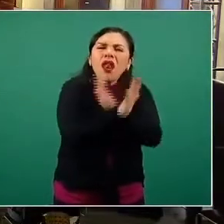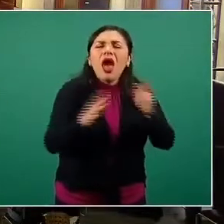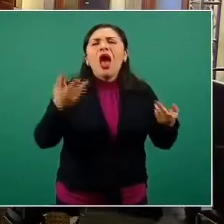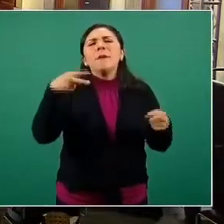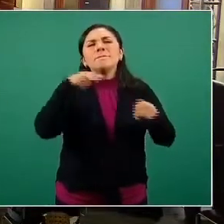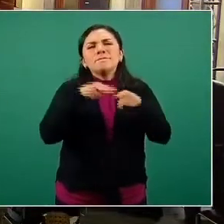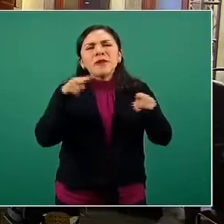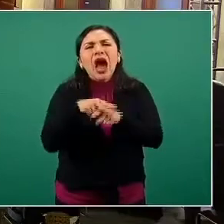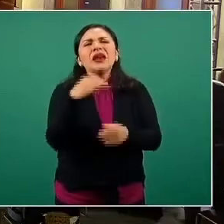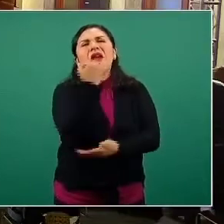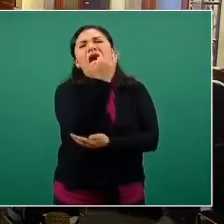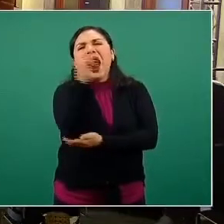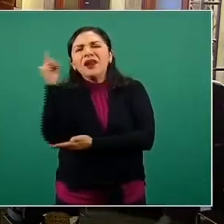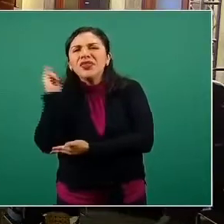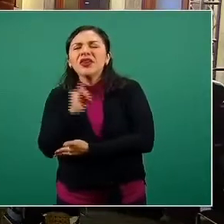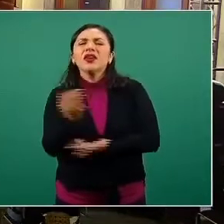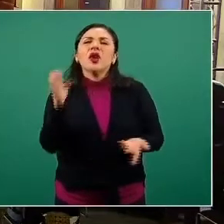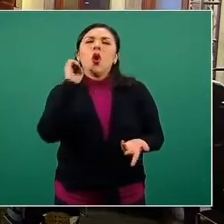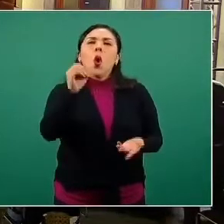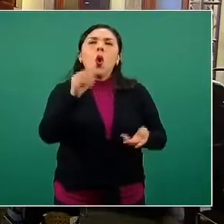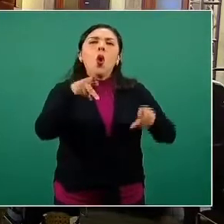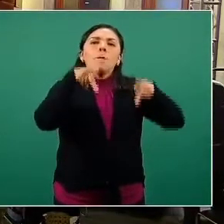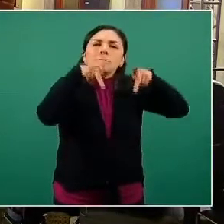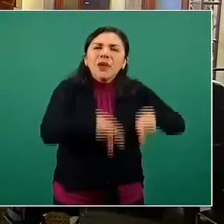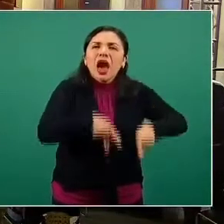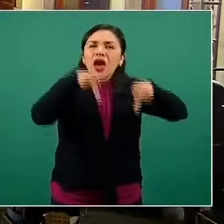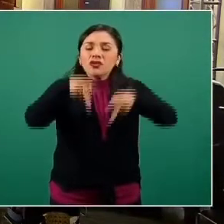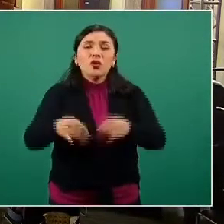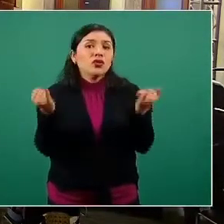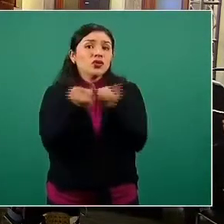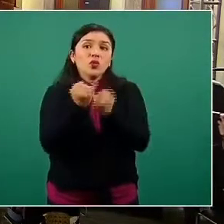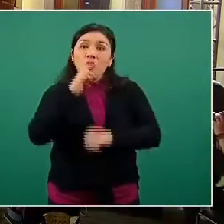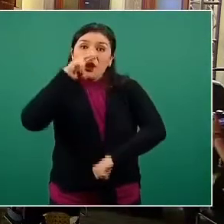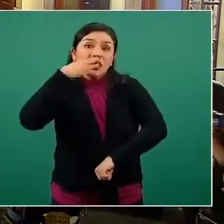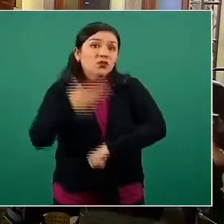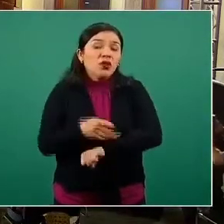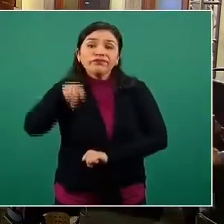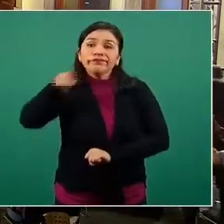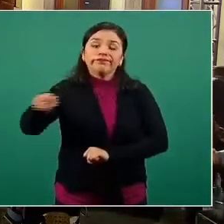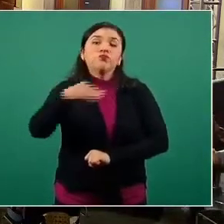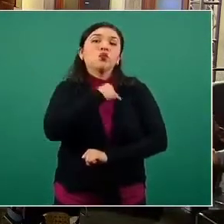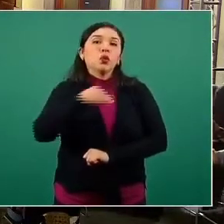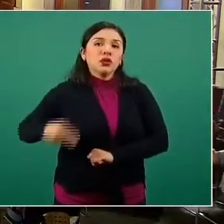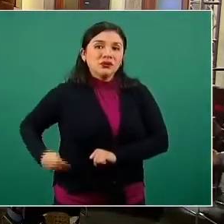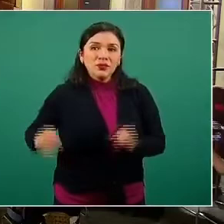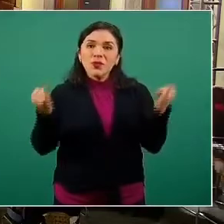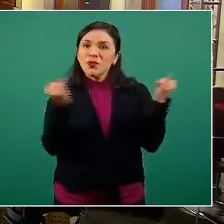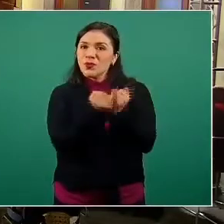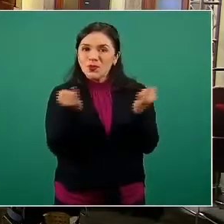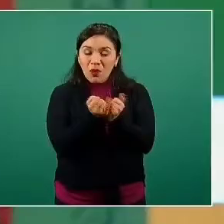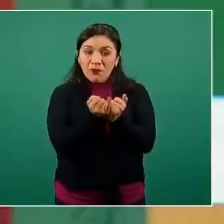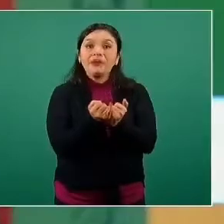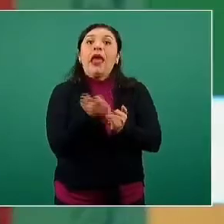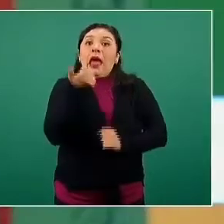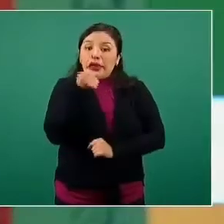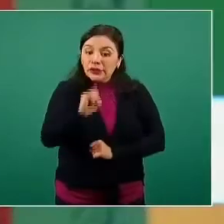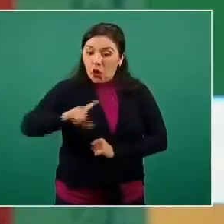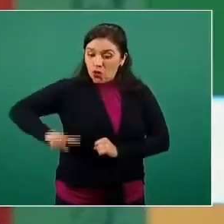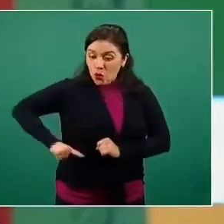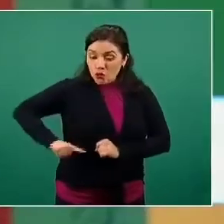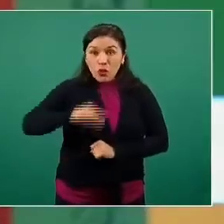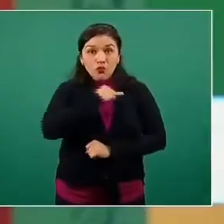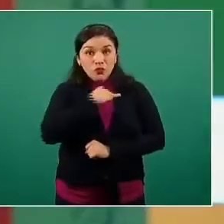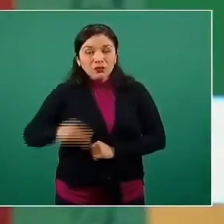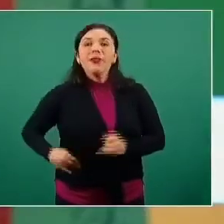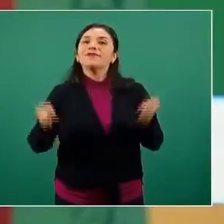jardines, incluso los cementerios, son responsabilidad de los municipios. Entonces, los gobiernos municipales